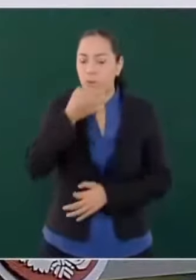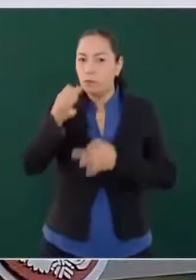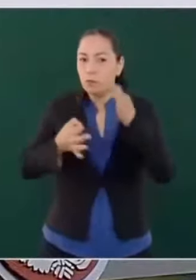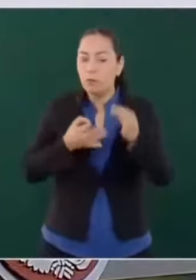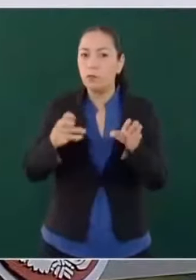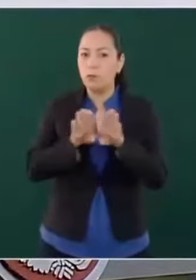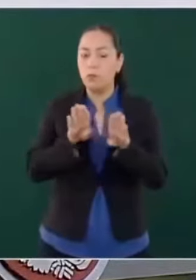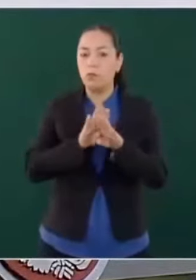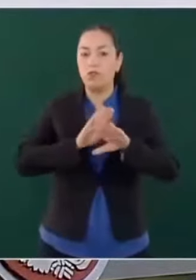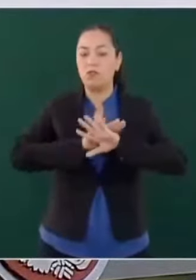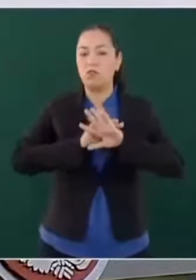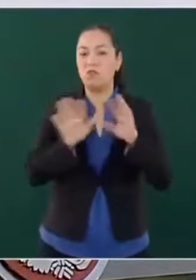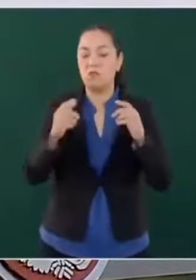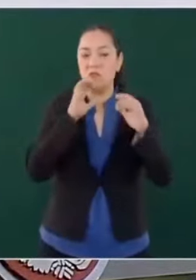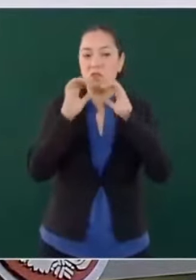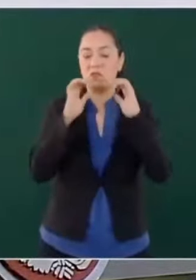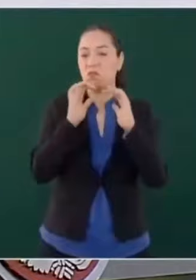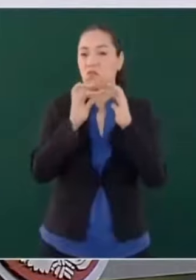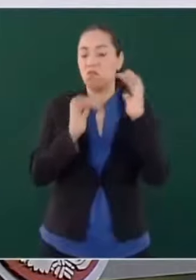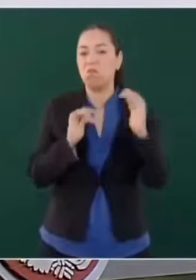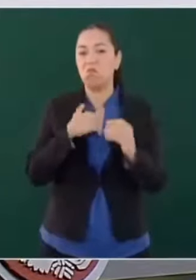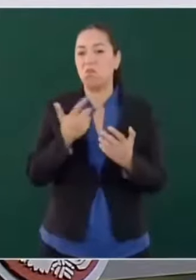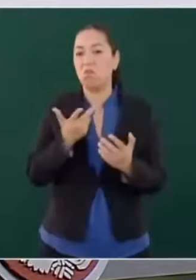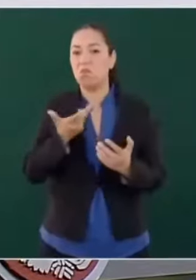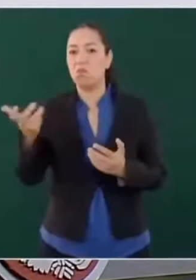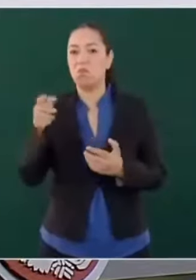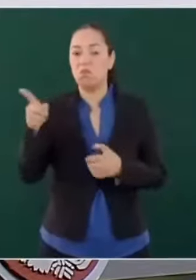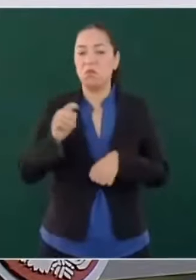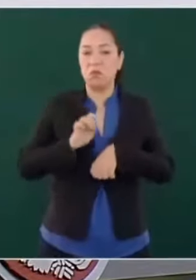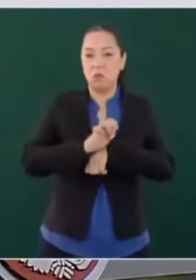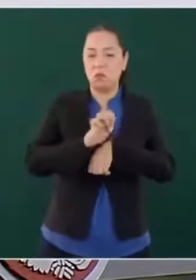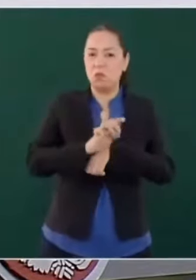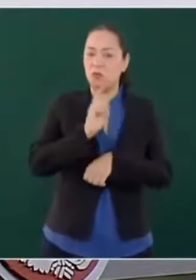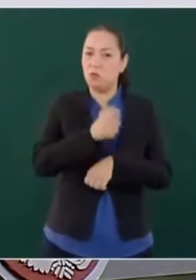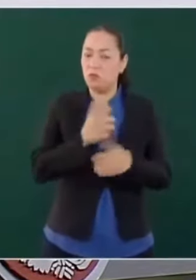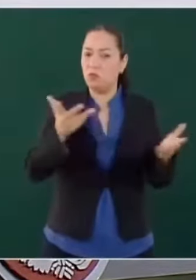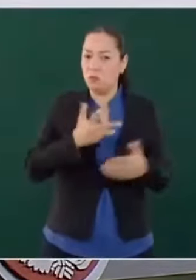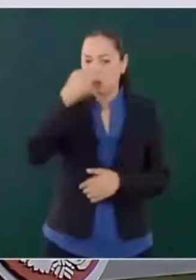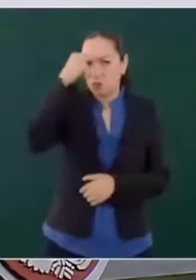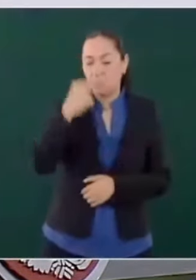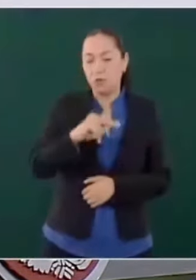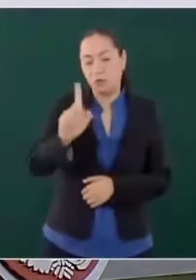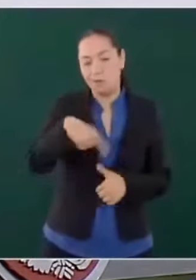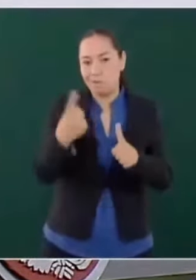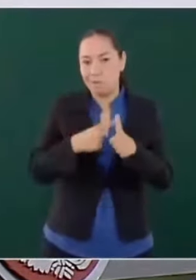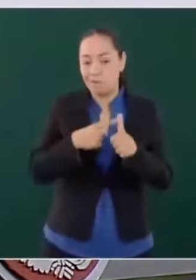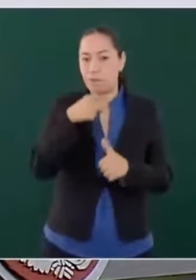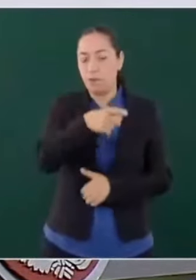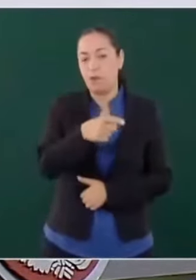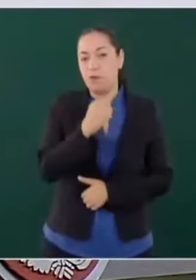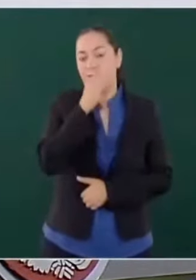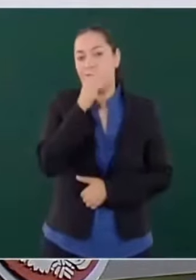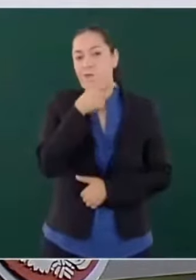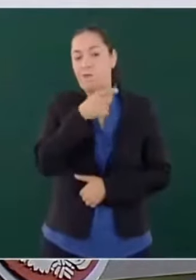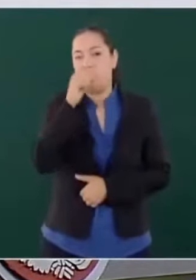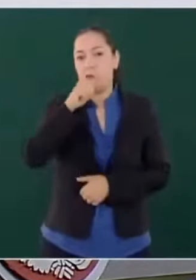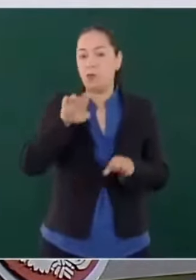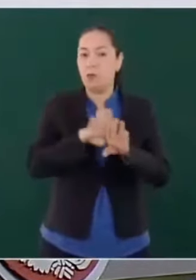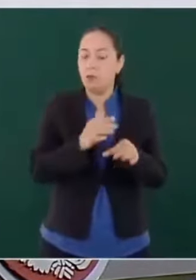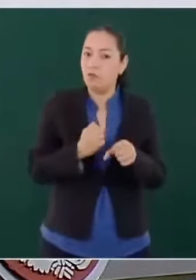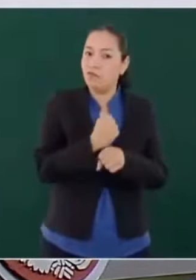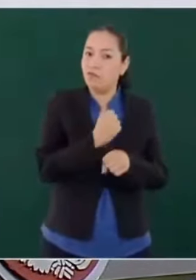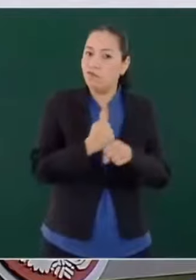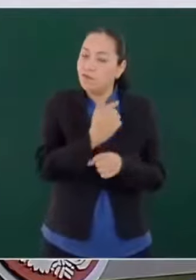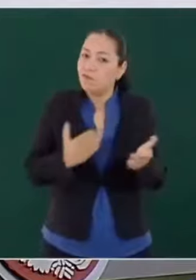romper relaciones diplomáticas con Ecuador. Y lo que hizo México fue: uno, condenamos pública y enérgicamente la violación de la